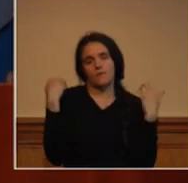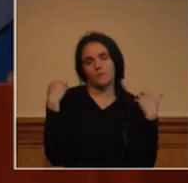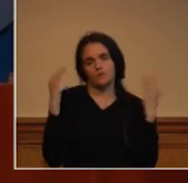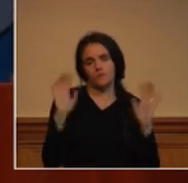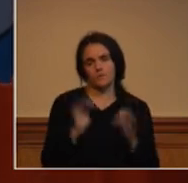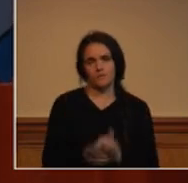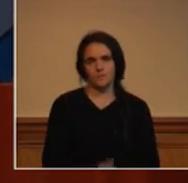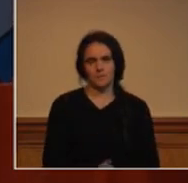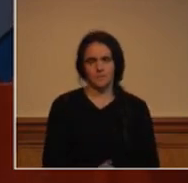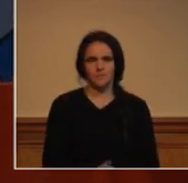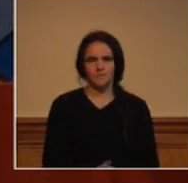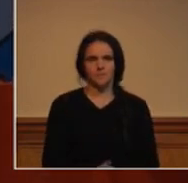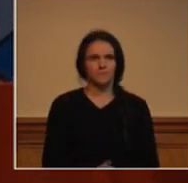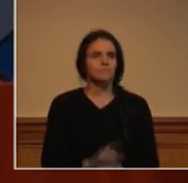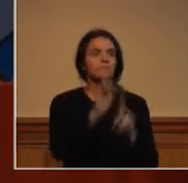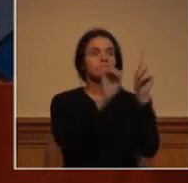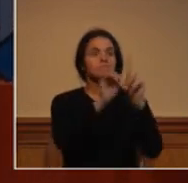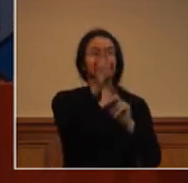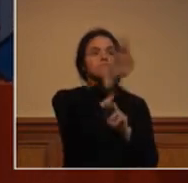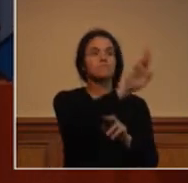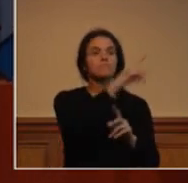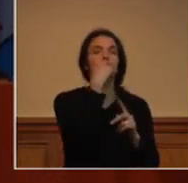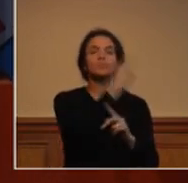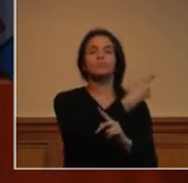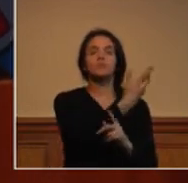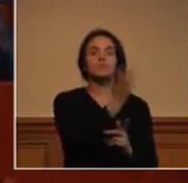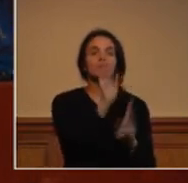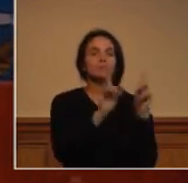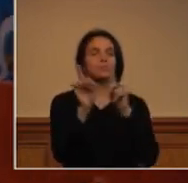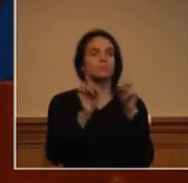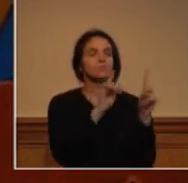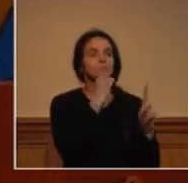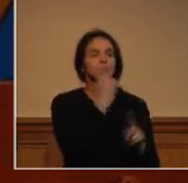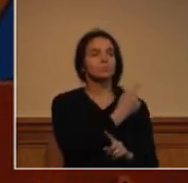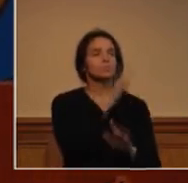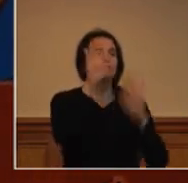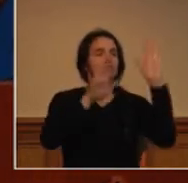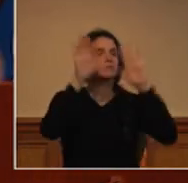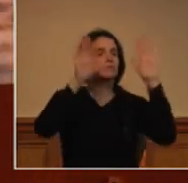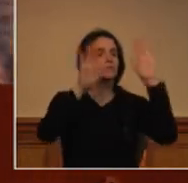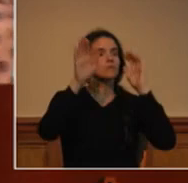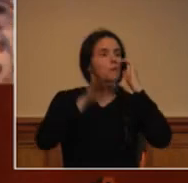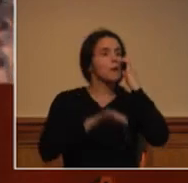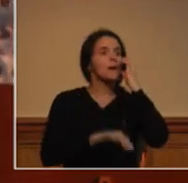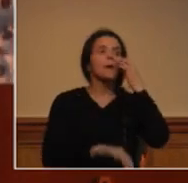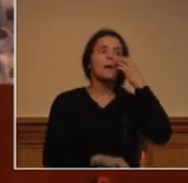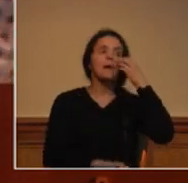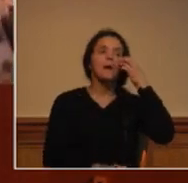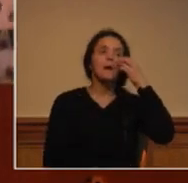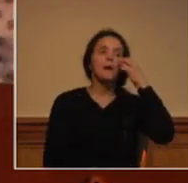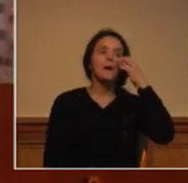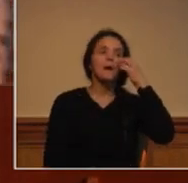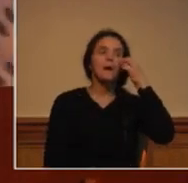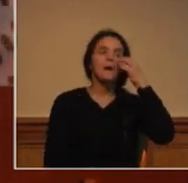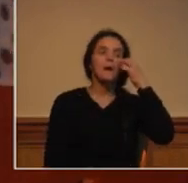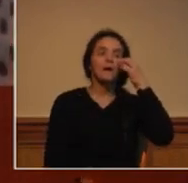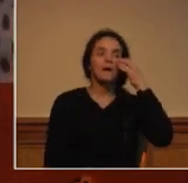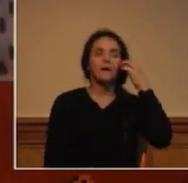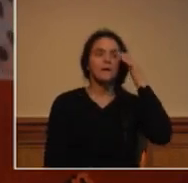¿Alguien más? Libretas separadas, no sé, las capturas de pantalla de Vicente, las de Pablo. ¿Nadie más? Por